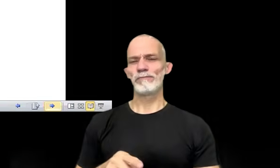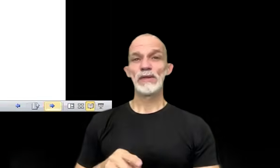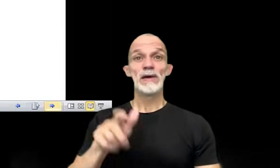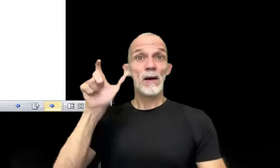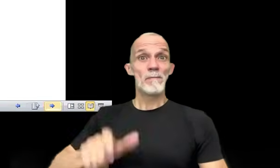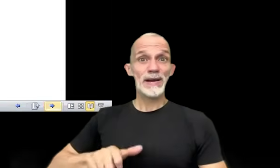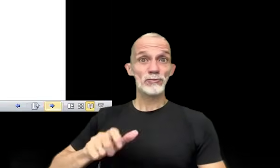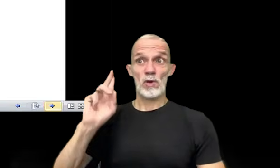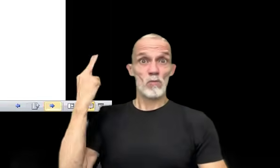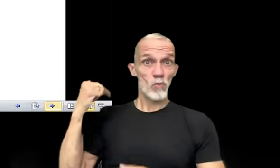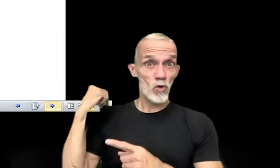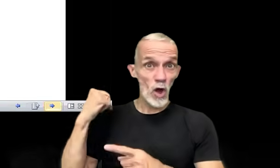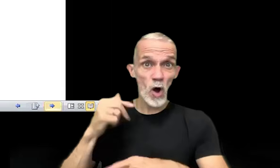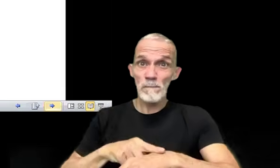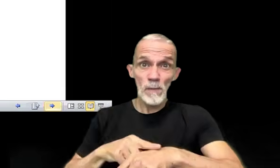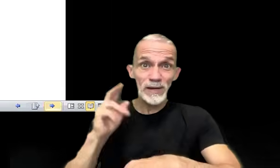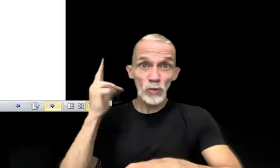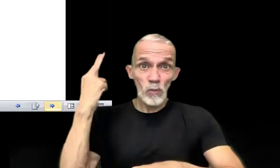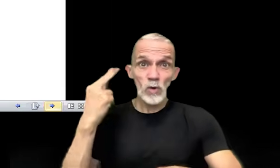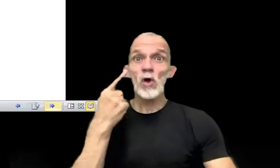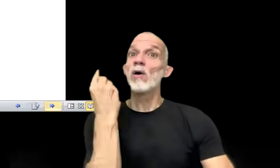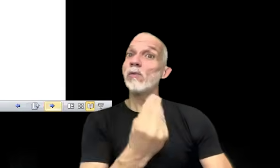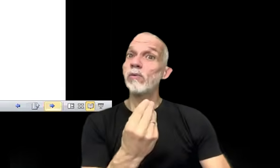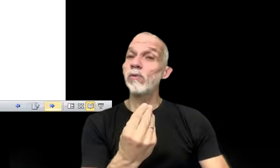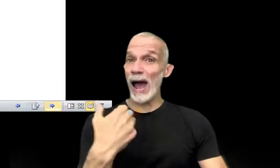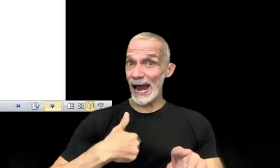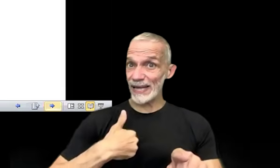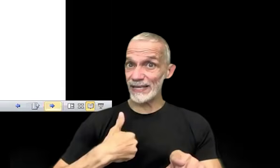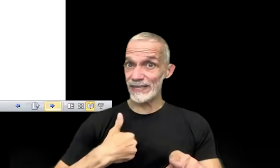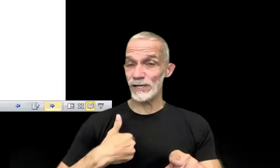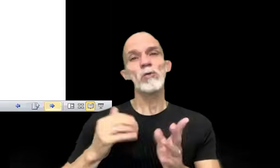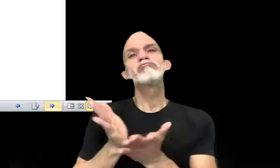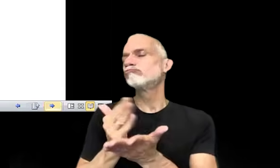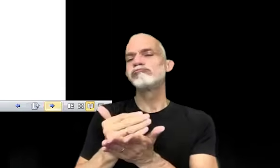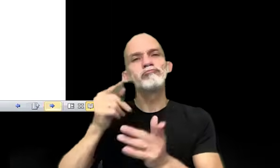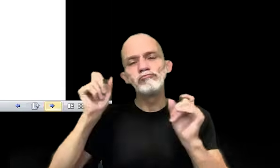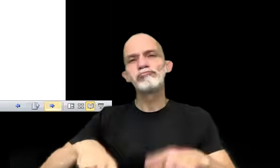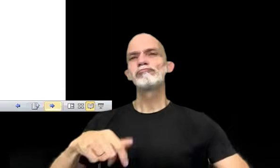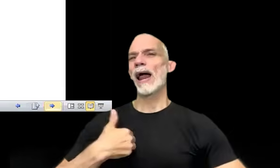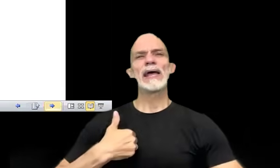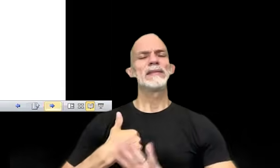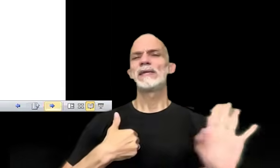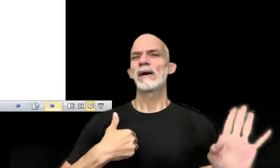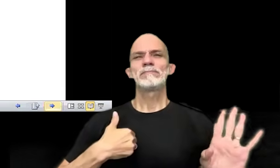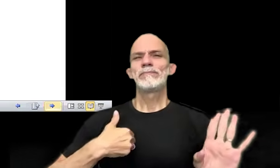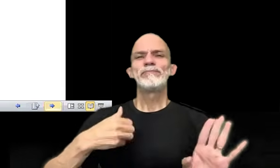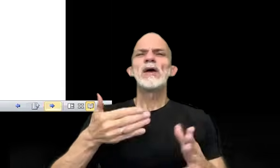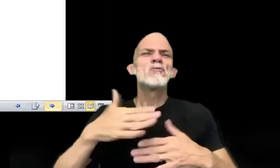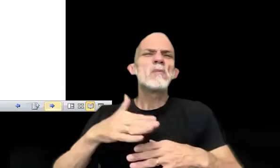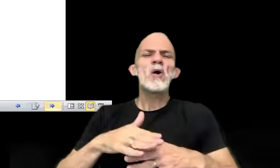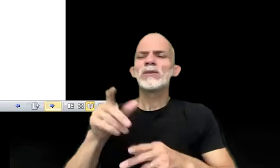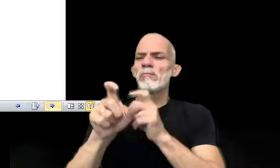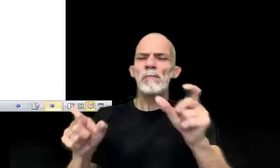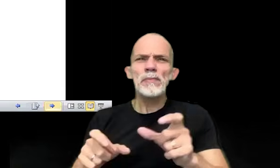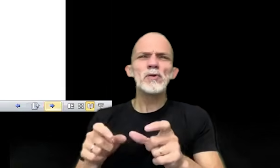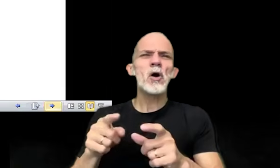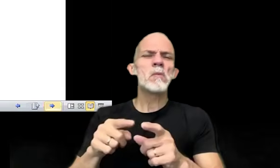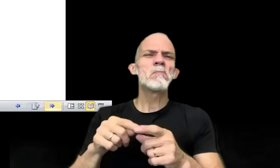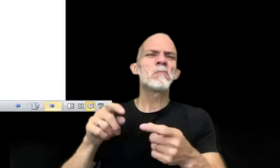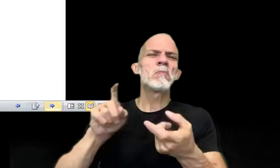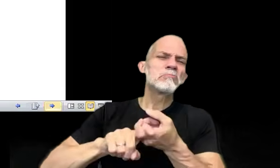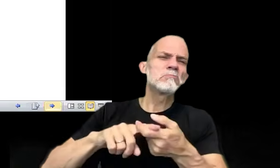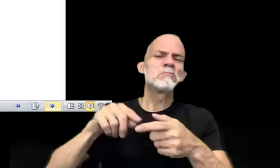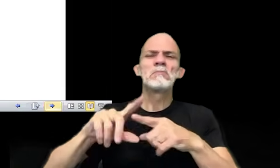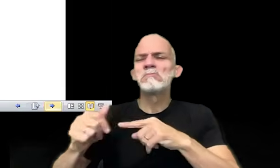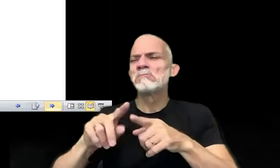al momento de su fallecimiento ha sido residente fiscal argentino, no importa dónde